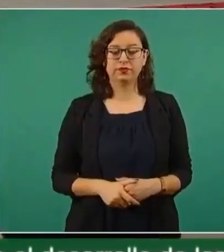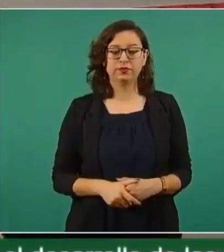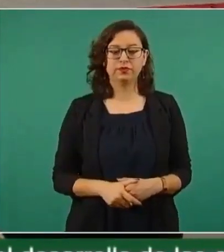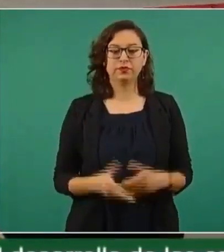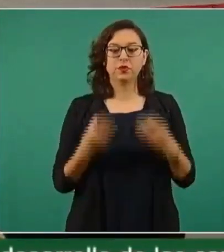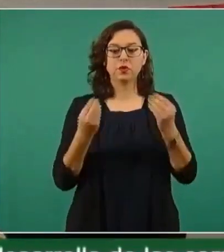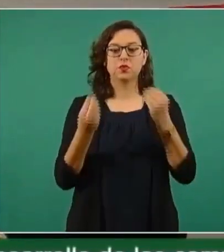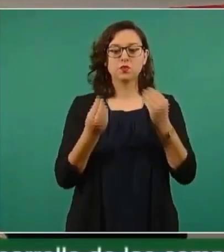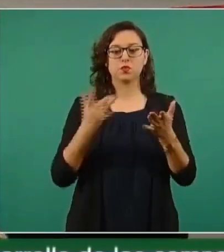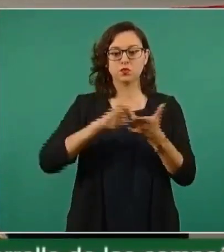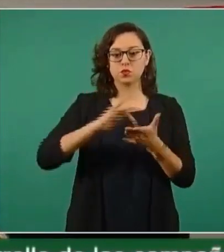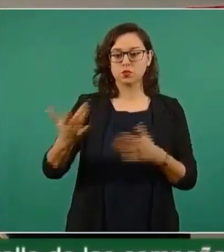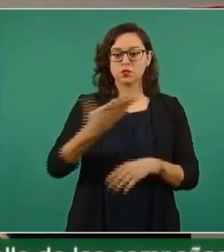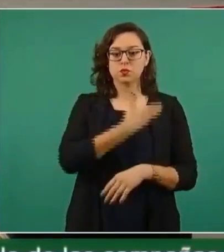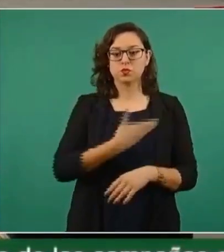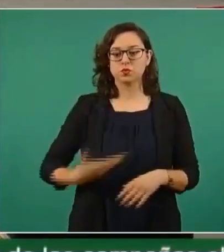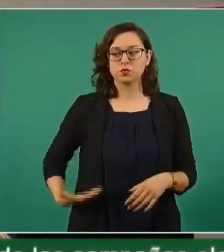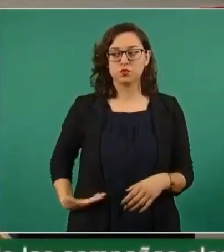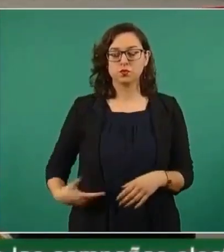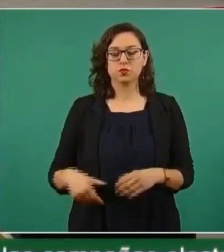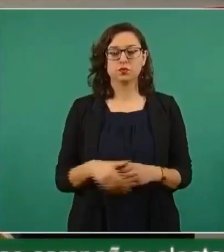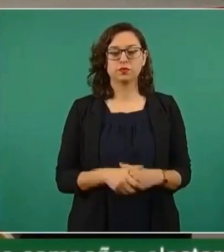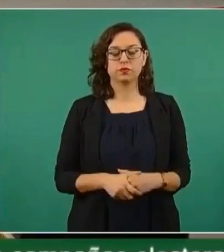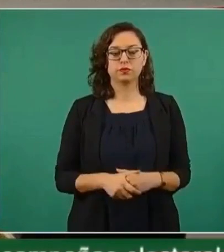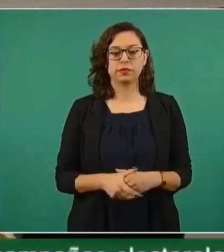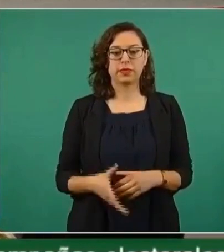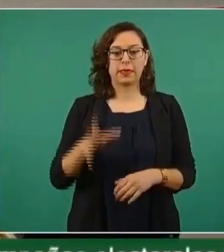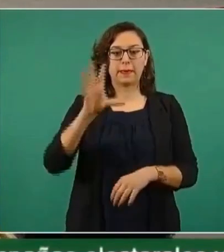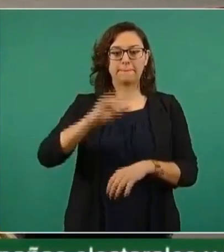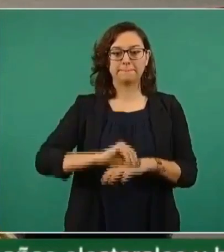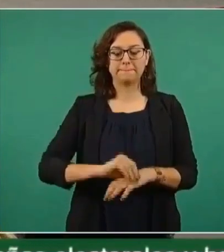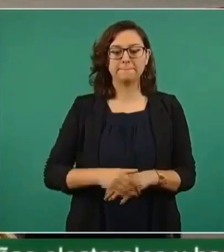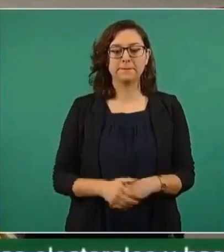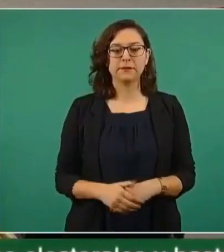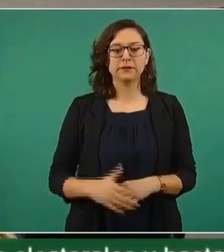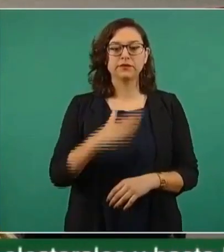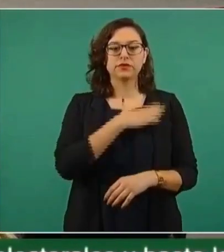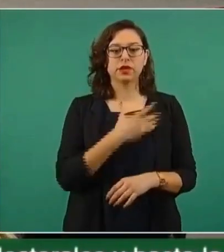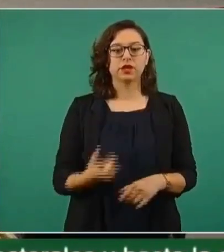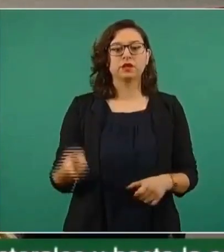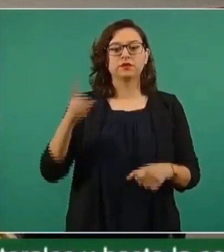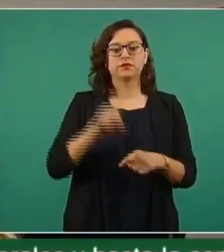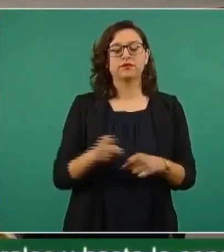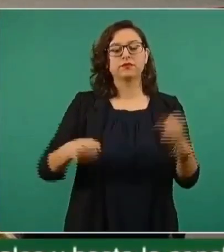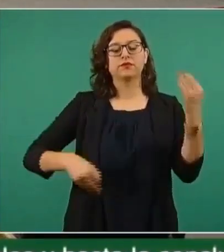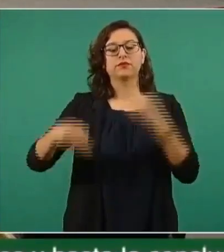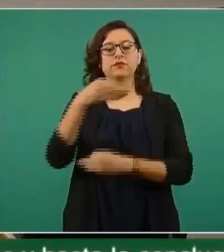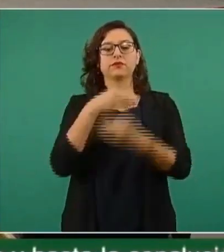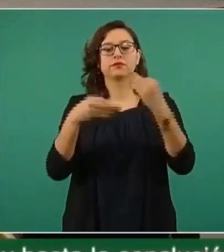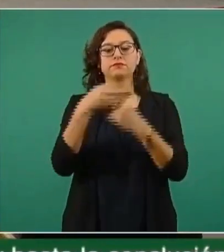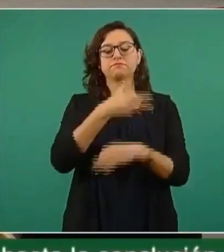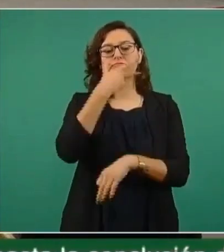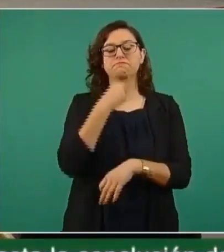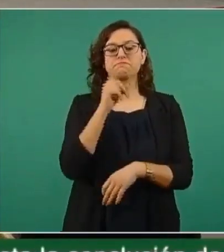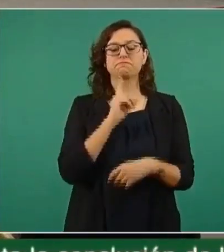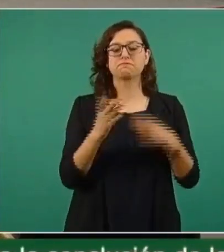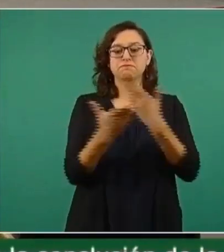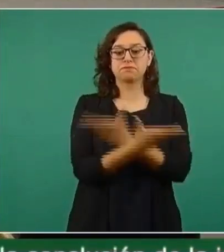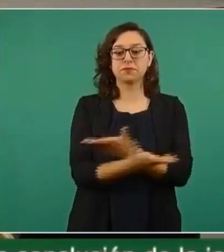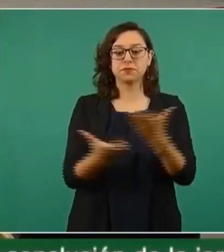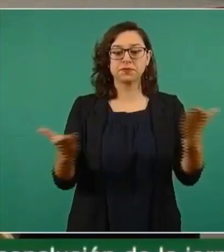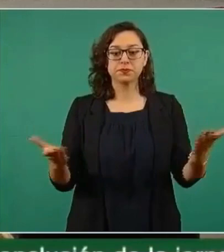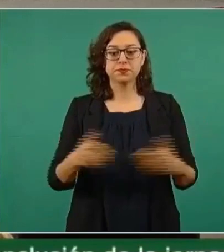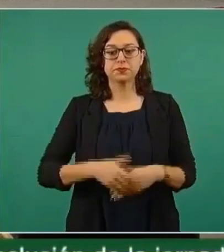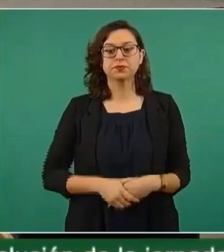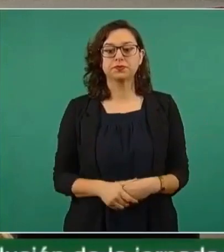Muchas gracias, señor presidente. Con su permiso. Muy buenos días a todas y todos ustedes. Como ya